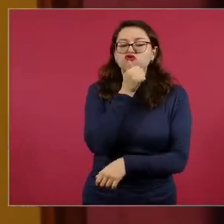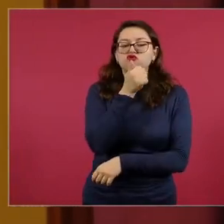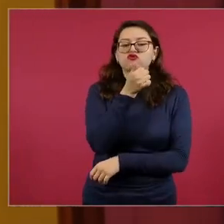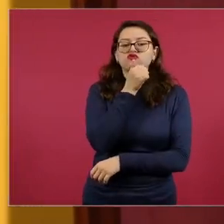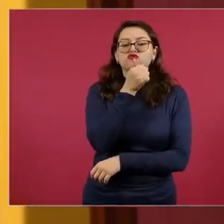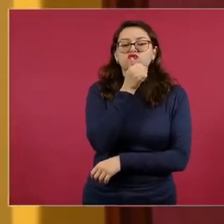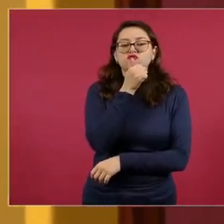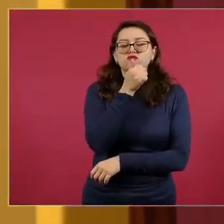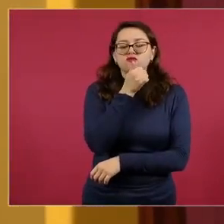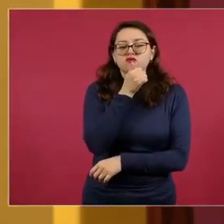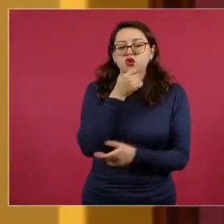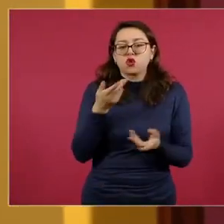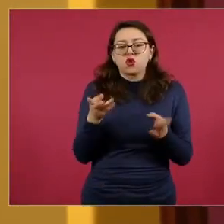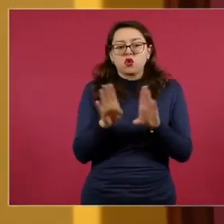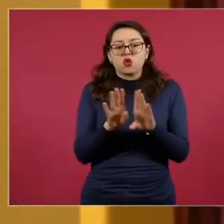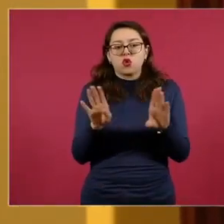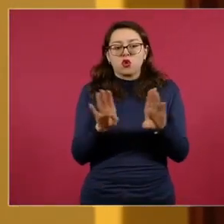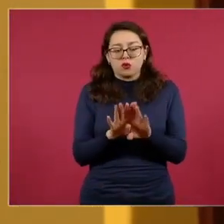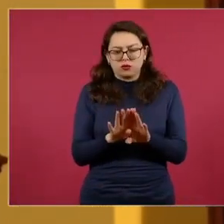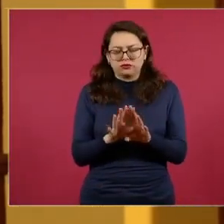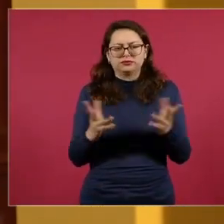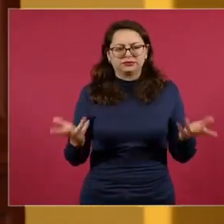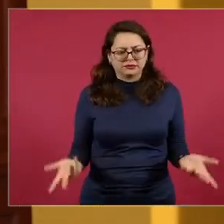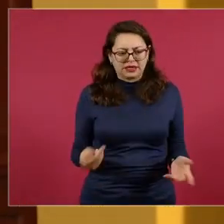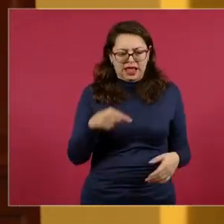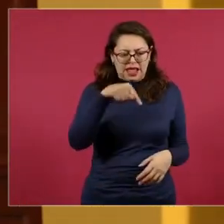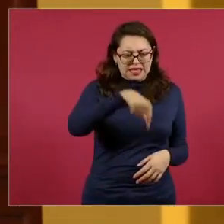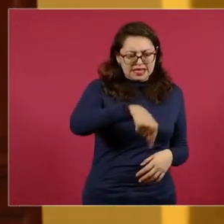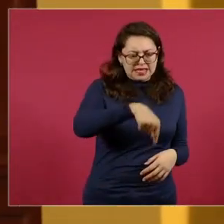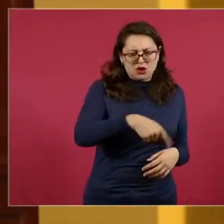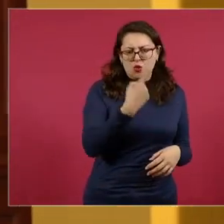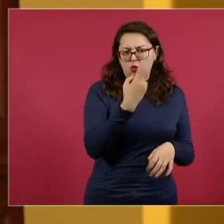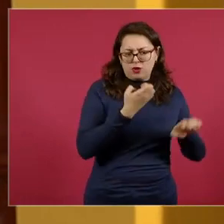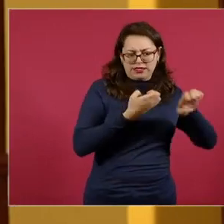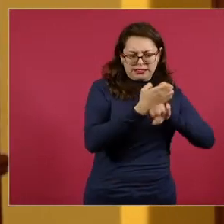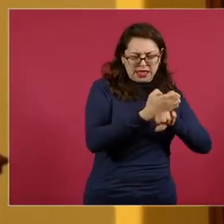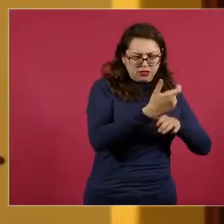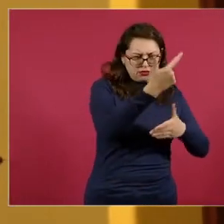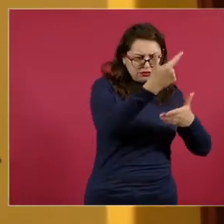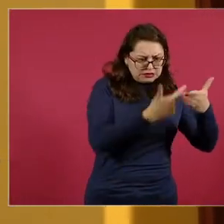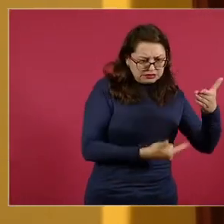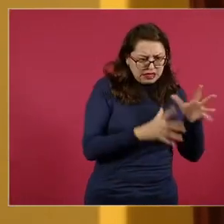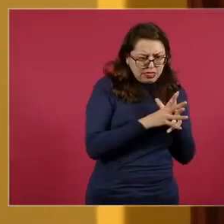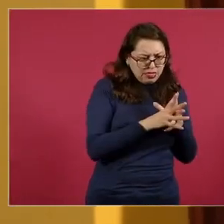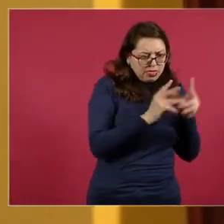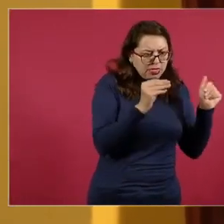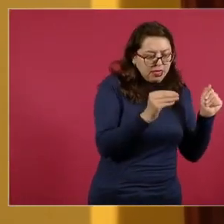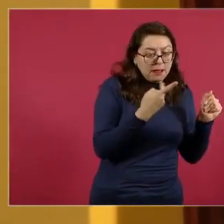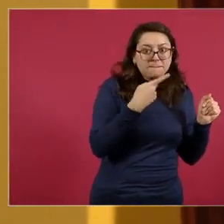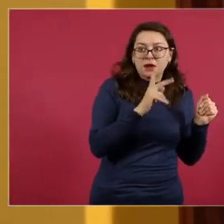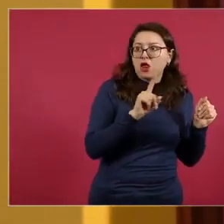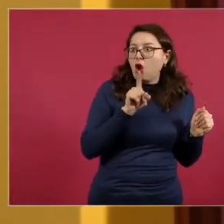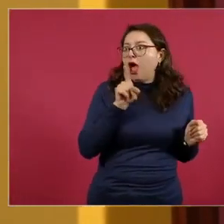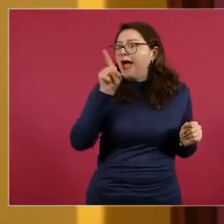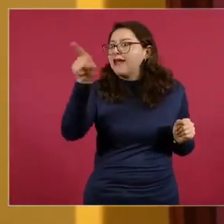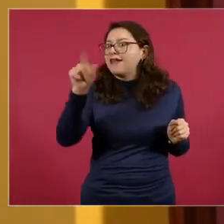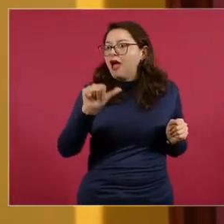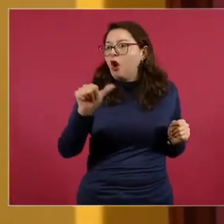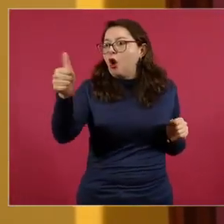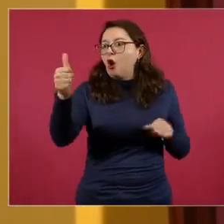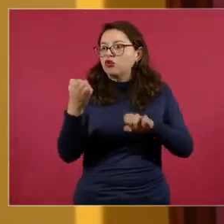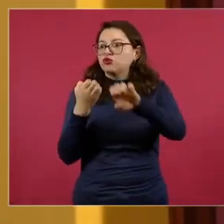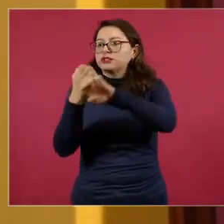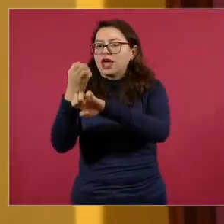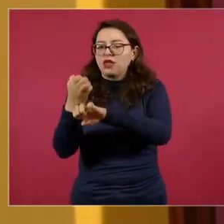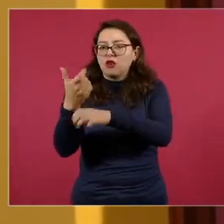14,743 los hemos encontrado en este cruce masivo de bases de datos, ya sea porque posterior a la desaparición, por ejemplo,